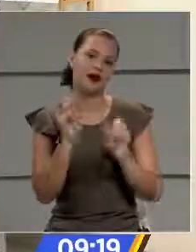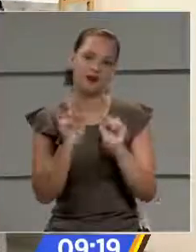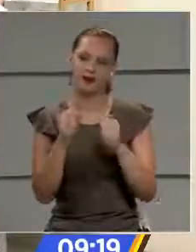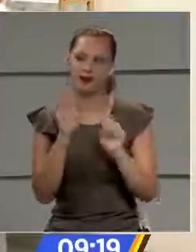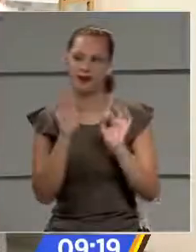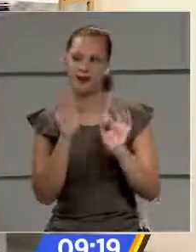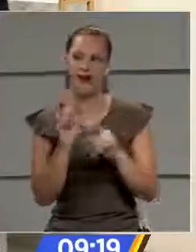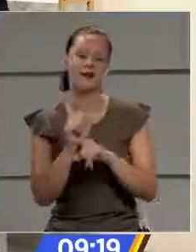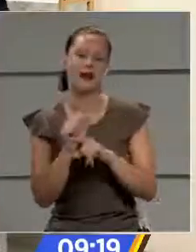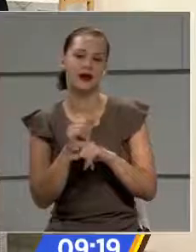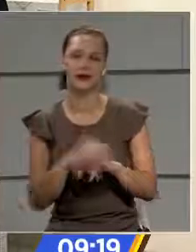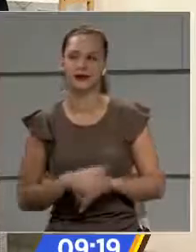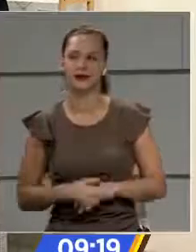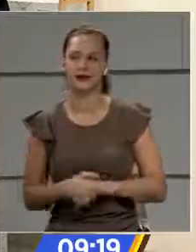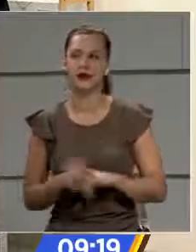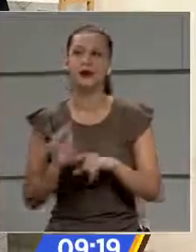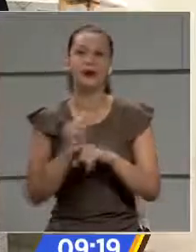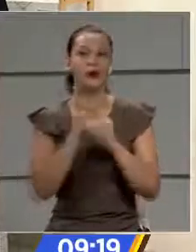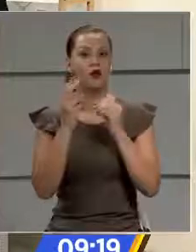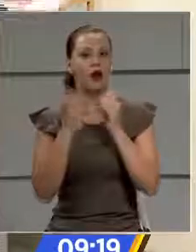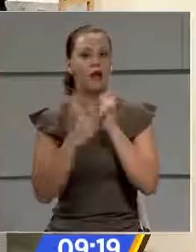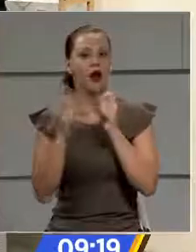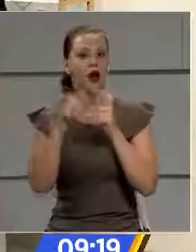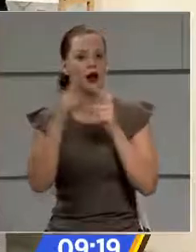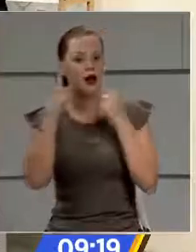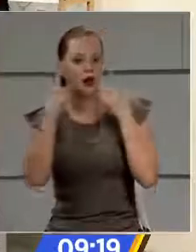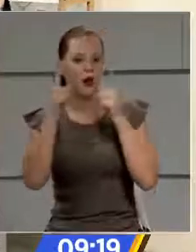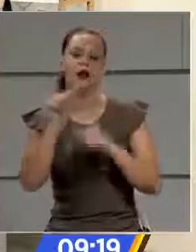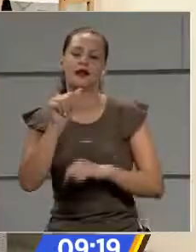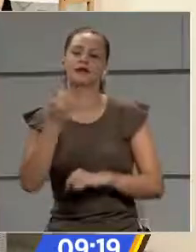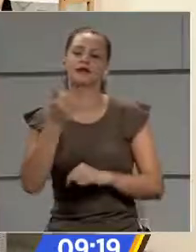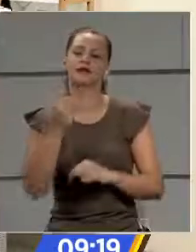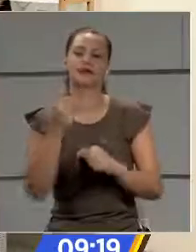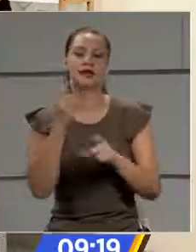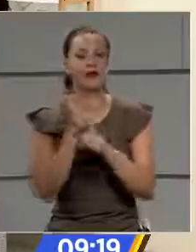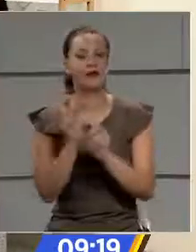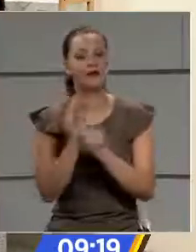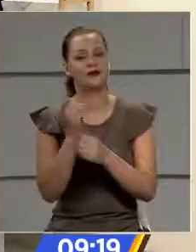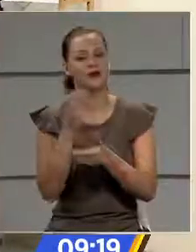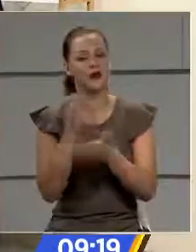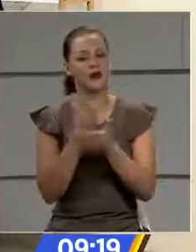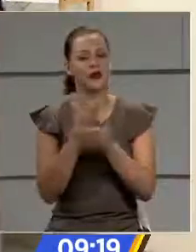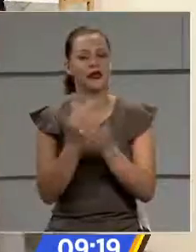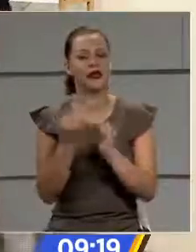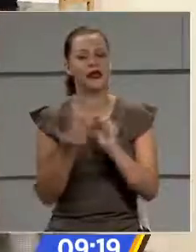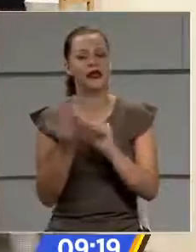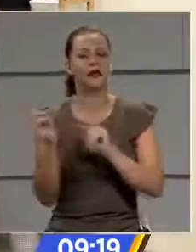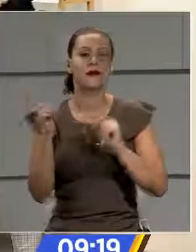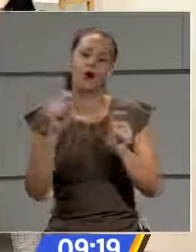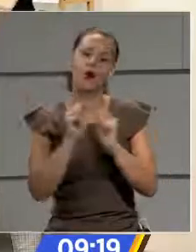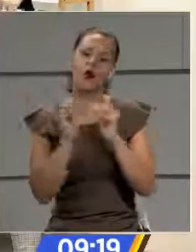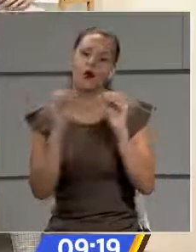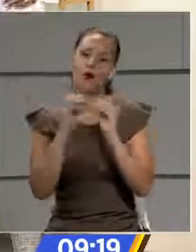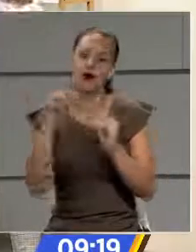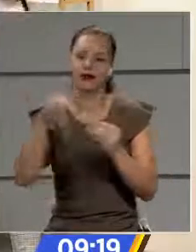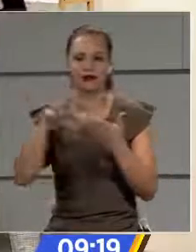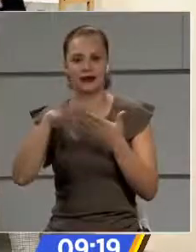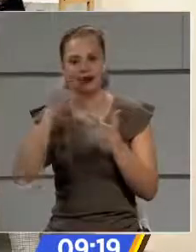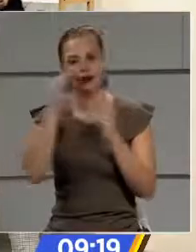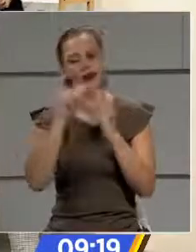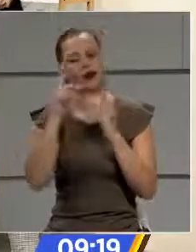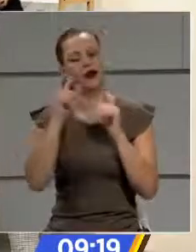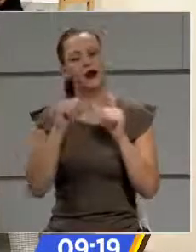10. Exactamente. Varias veces hasta que logremos el 10. Exactamente. Bueno, y hacemos una pausa. Uh-huh. Ya casi venimos con más de este Aprendo en Casa